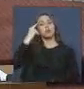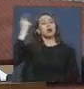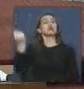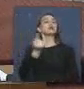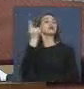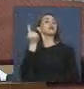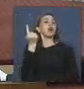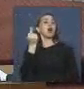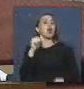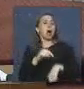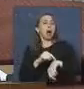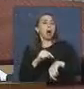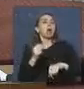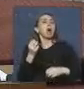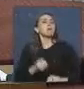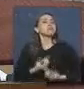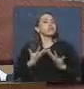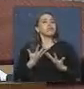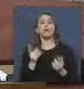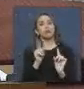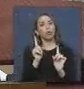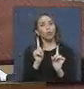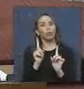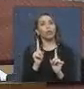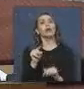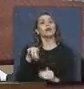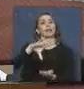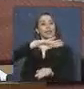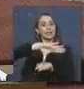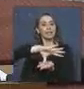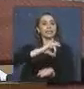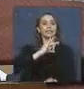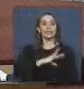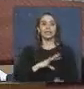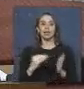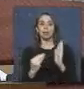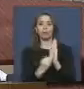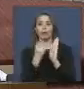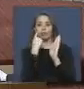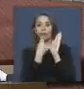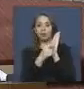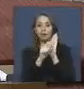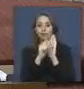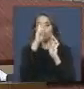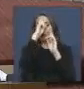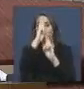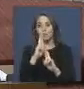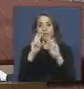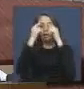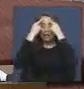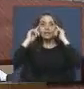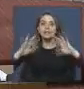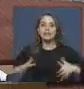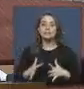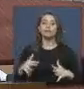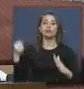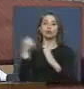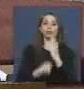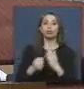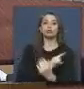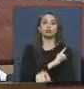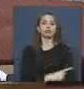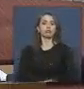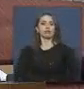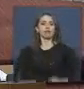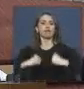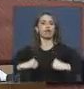antojo del momento. Acá lo importante es que el país está reconociendo y homenajeando el esfuerzo, el tesón, el templo y el